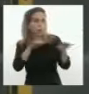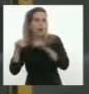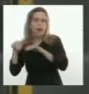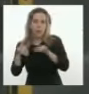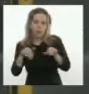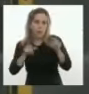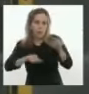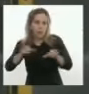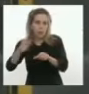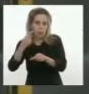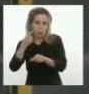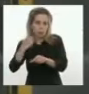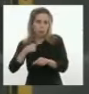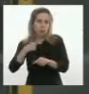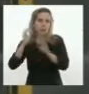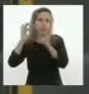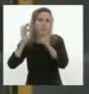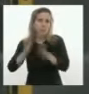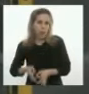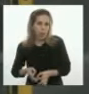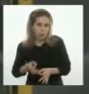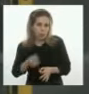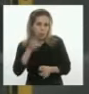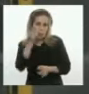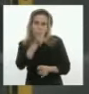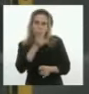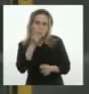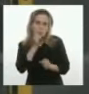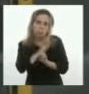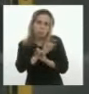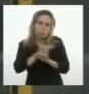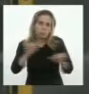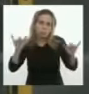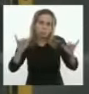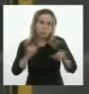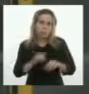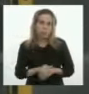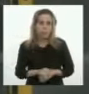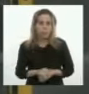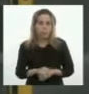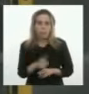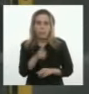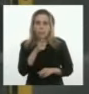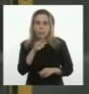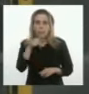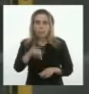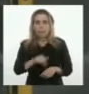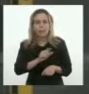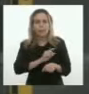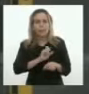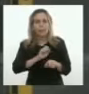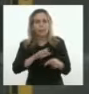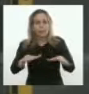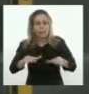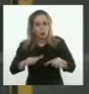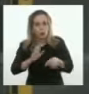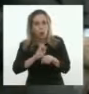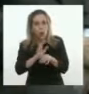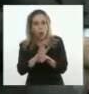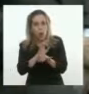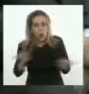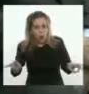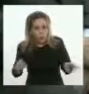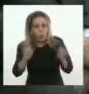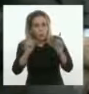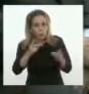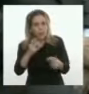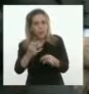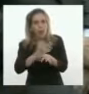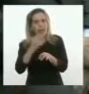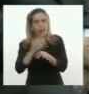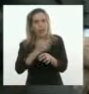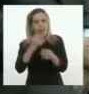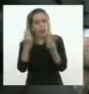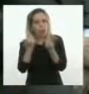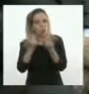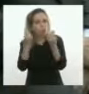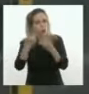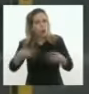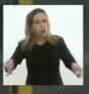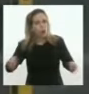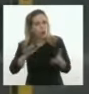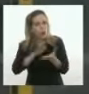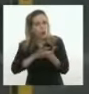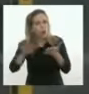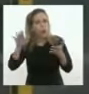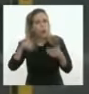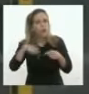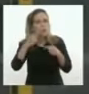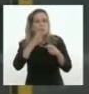conoce sabe que es así pero creo que la pandemia nos ha enseñado muchas cosas y una de